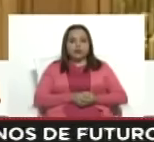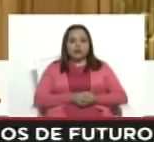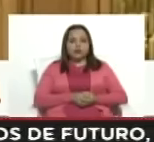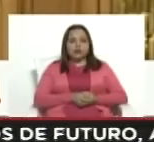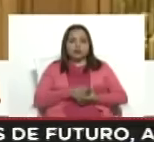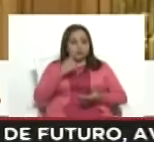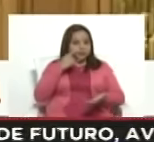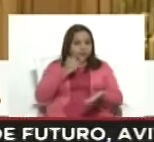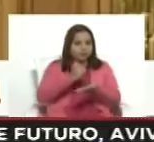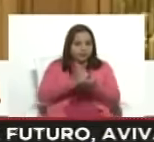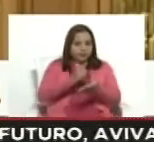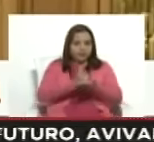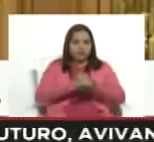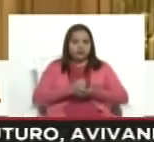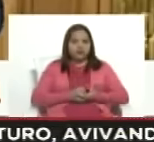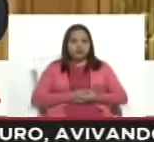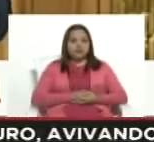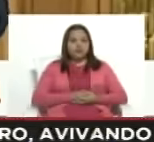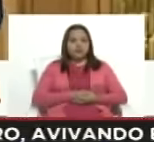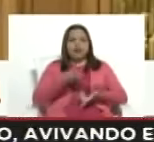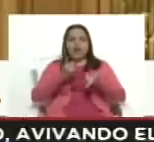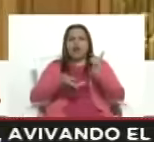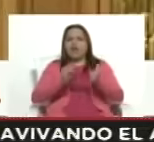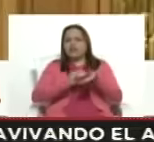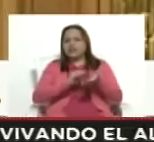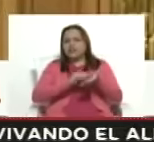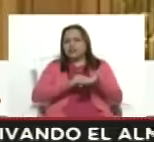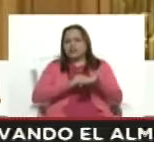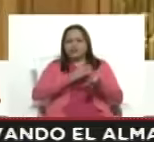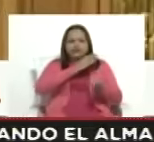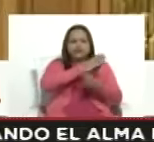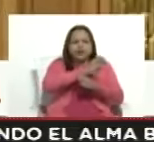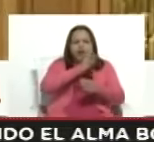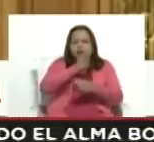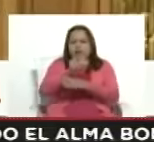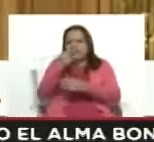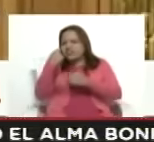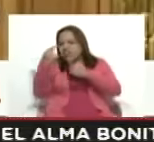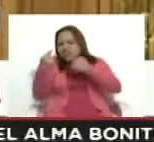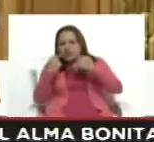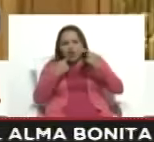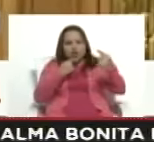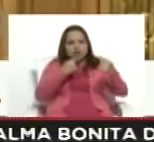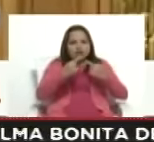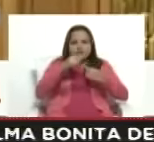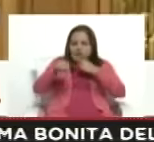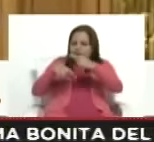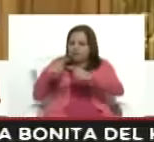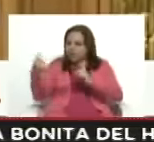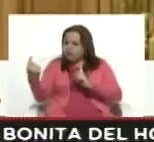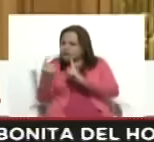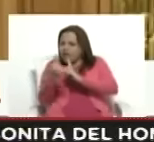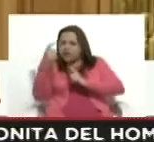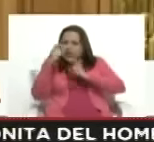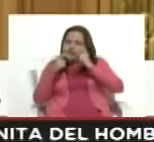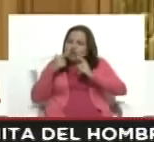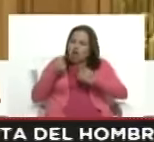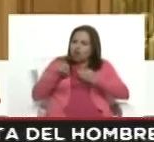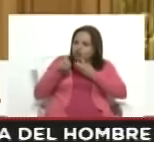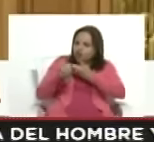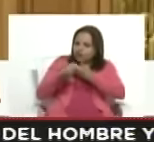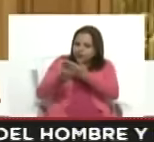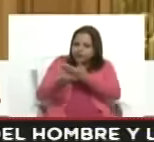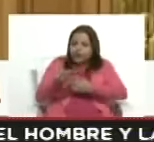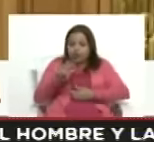Miren, a veces uno va diciendo cosas, ¿no? Yo después de eso le dije al comandante, mire, comandante, yo